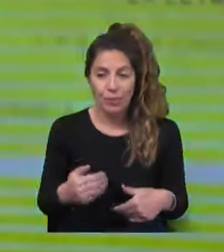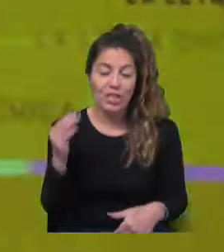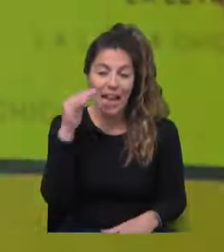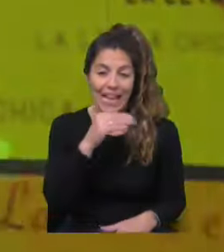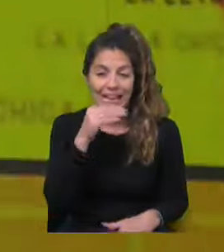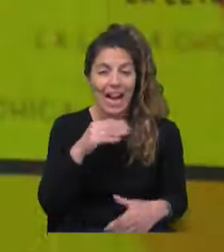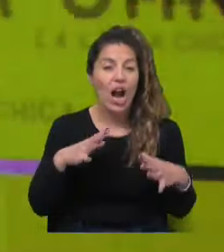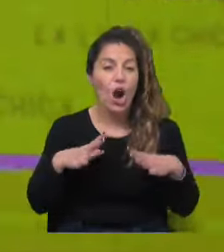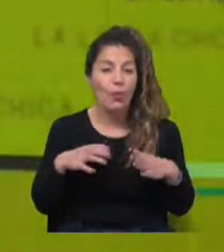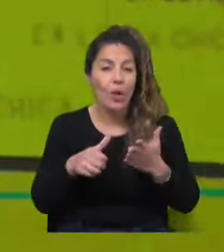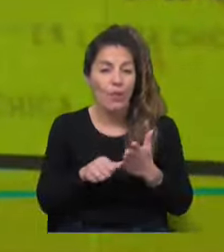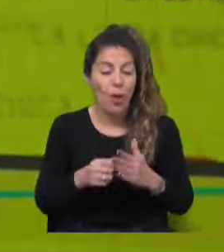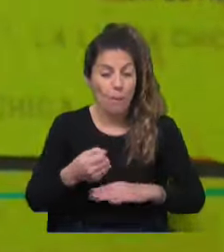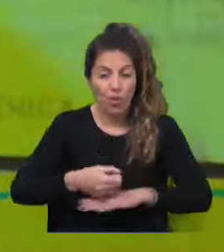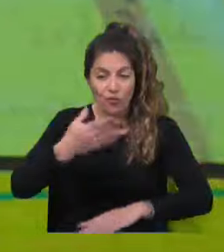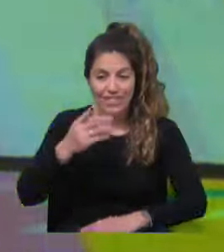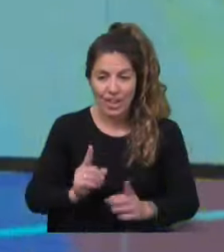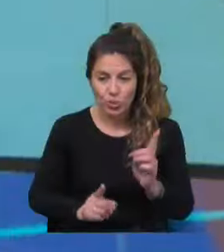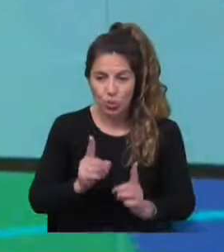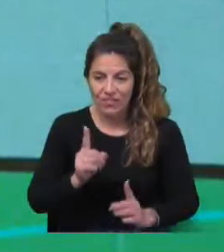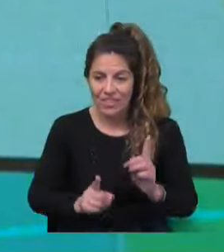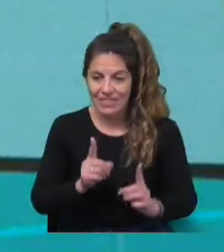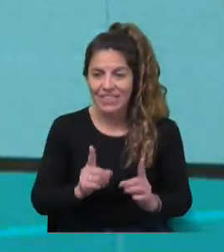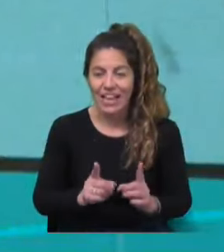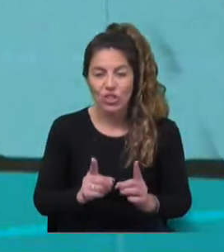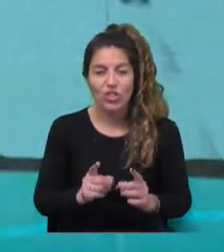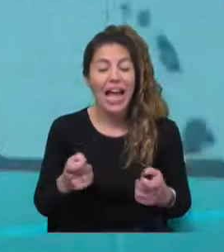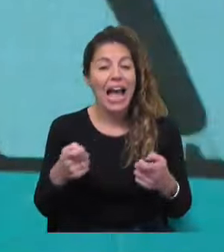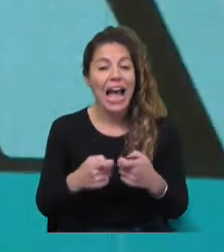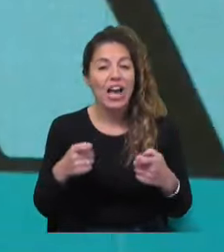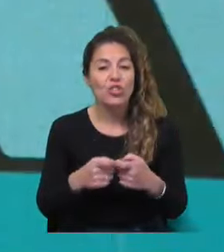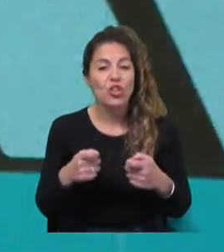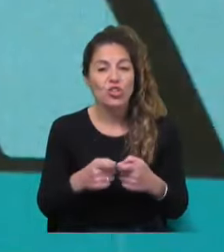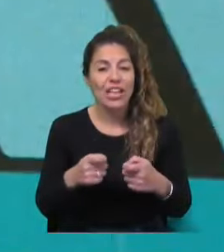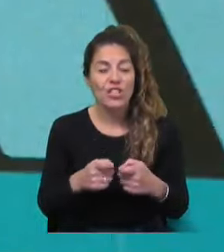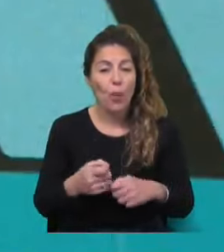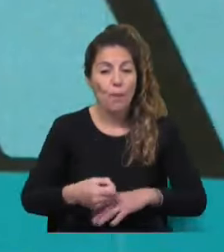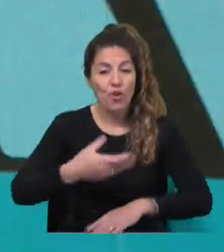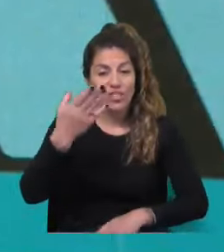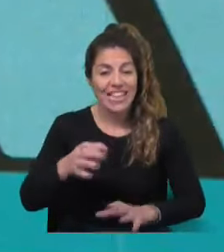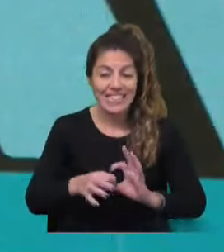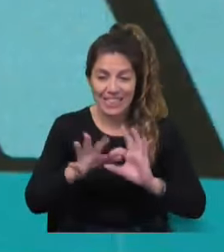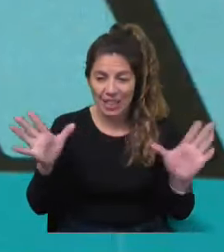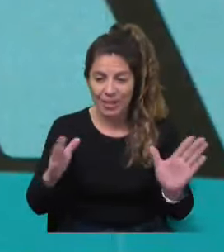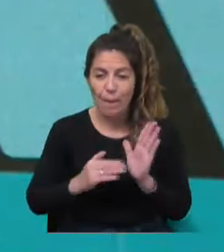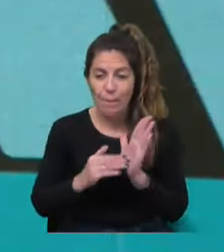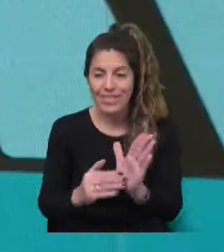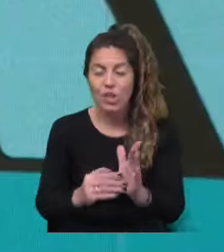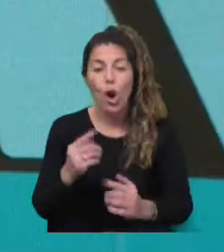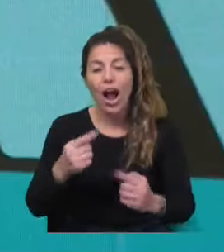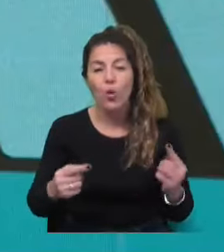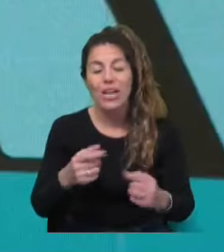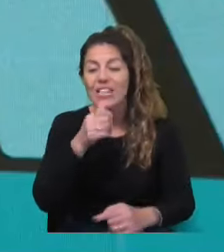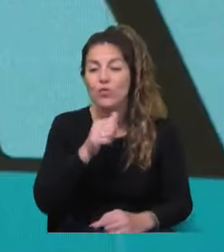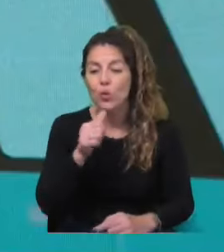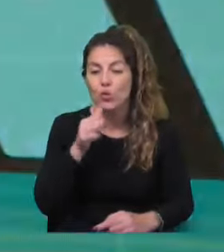Jubilaciones y Pensiones de Profesionales Universitarios, la Asociación Civil Profesionales Independientes presentó algunas